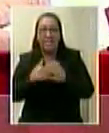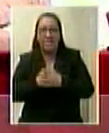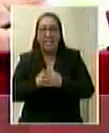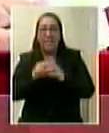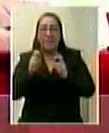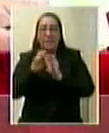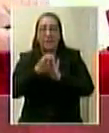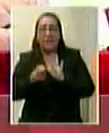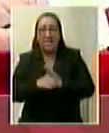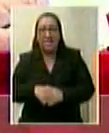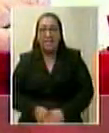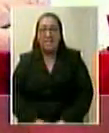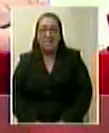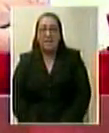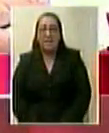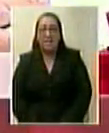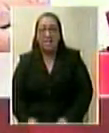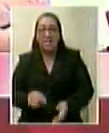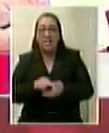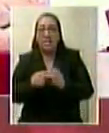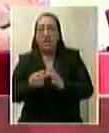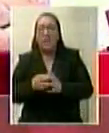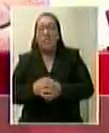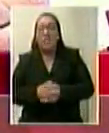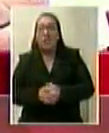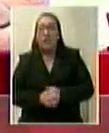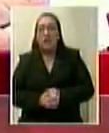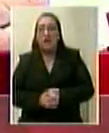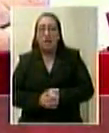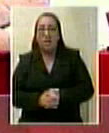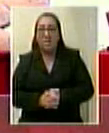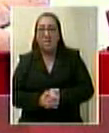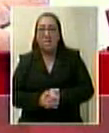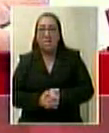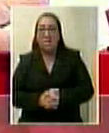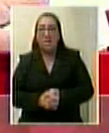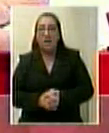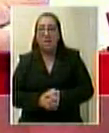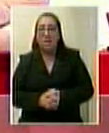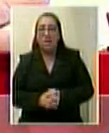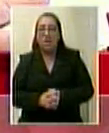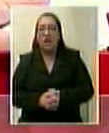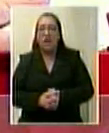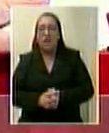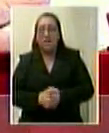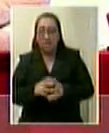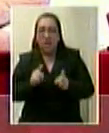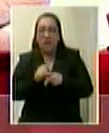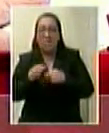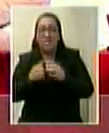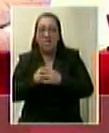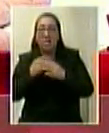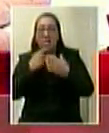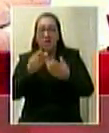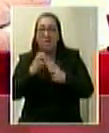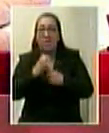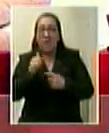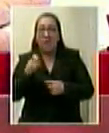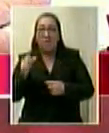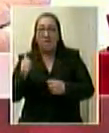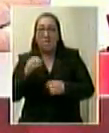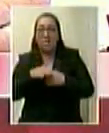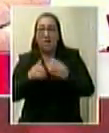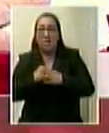Acusaciones Constitucionales acusar constitucionalmente al exministro de Energía y Minas, Pedro Sánchez Gamarra, por